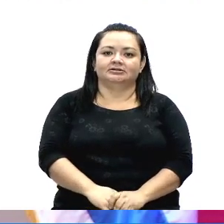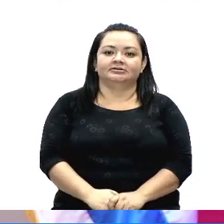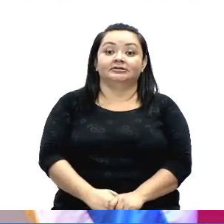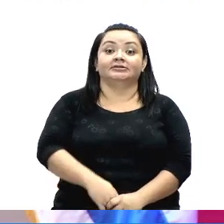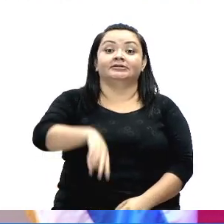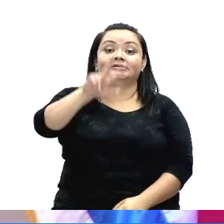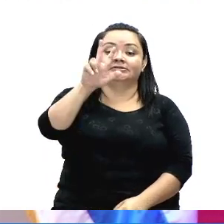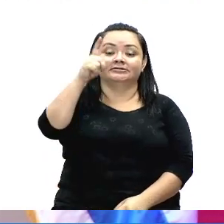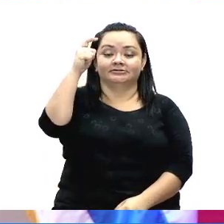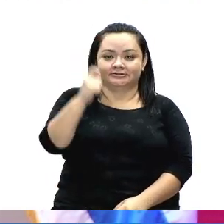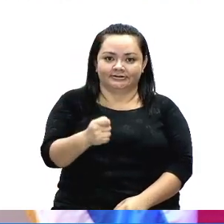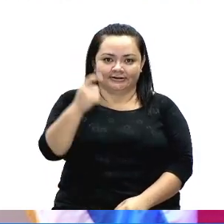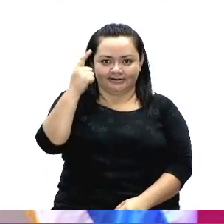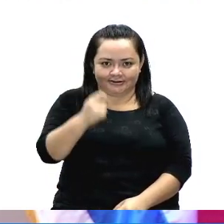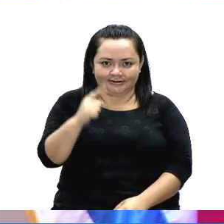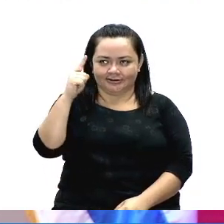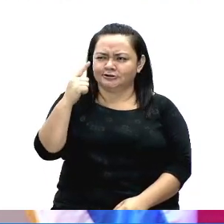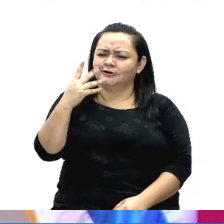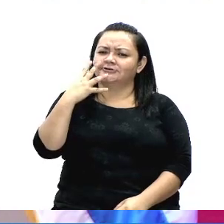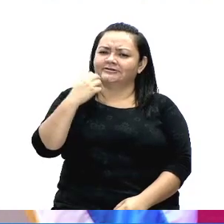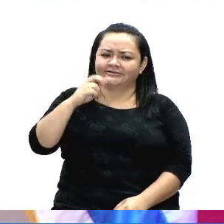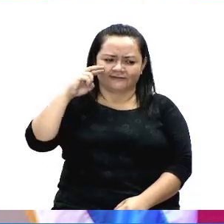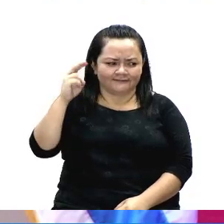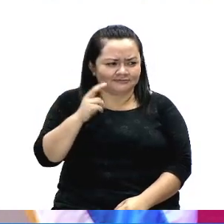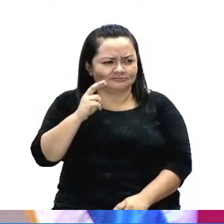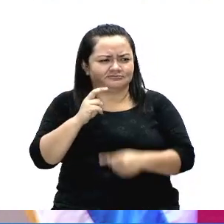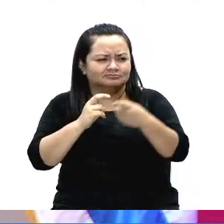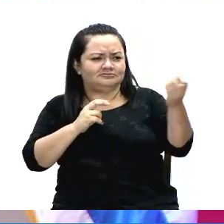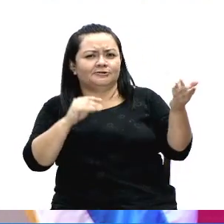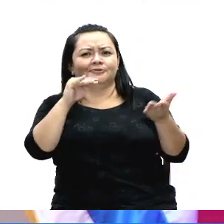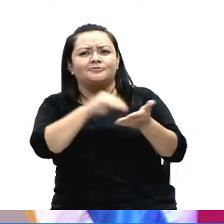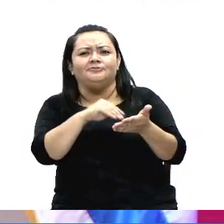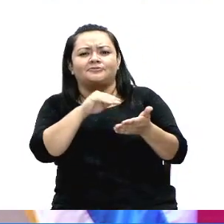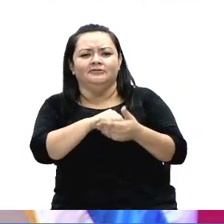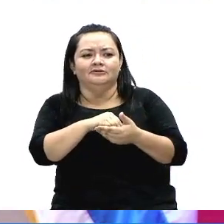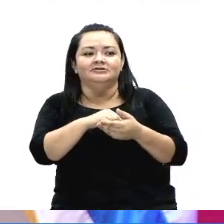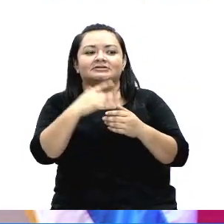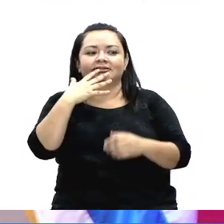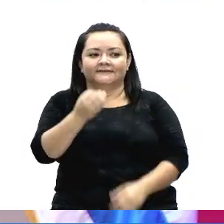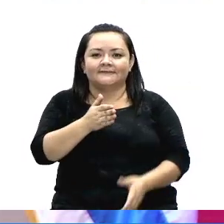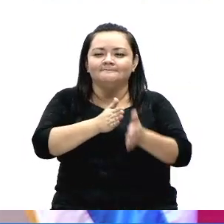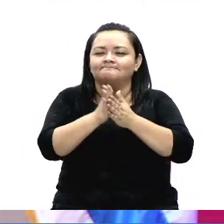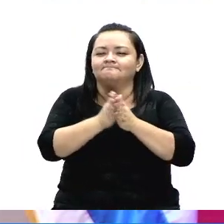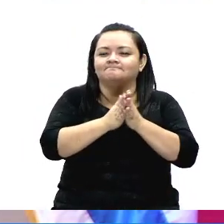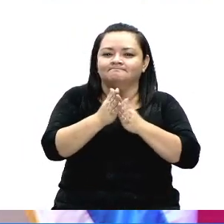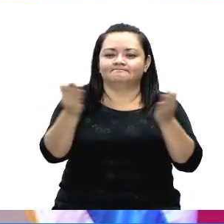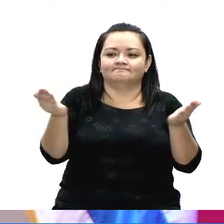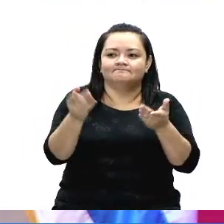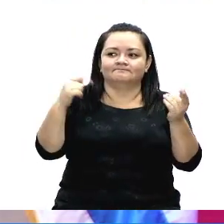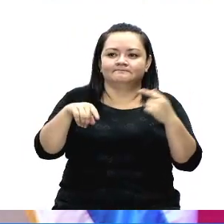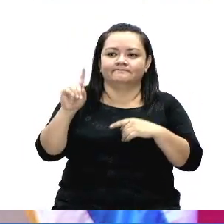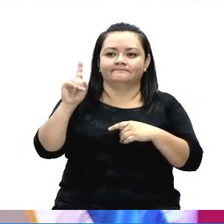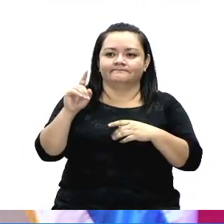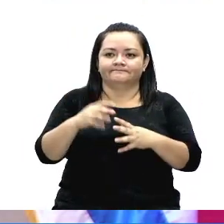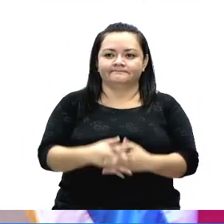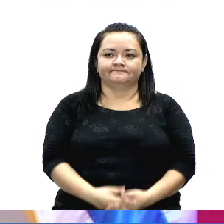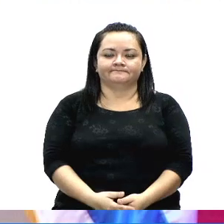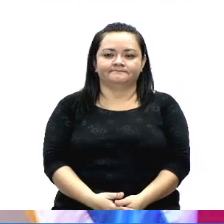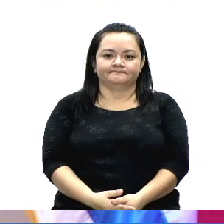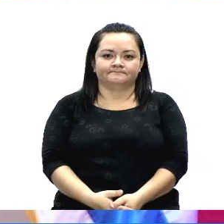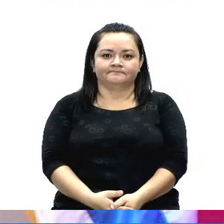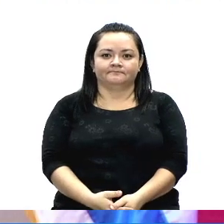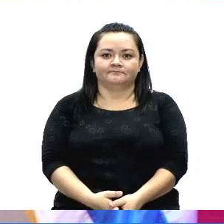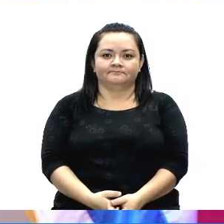meses donde dios quería ver la reacción de un pueblo si estaba interesado en acercarse a él o no